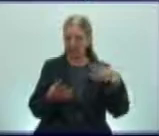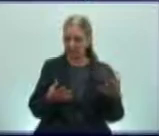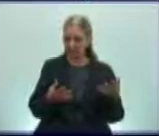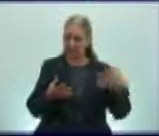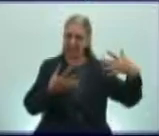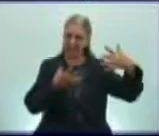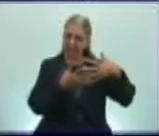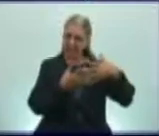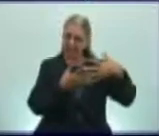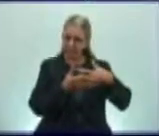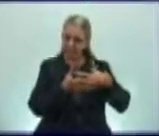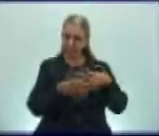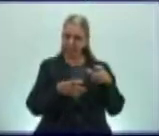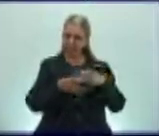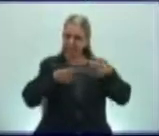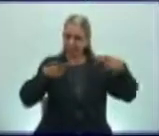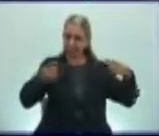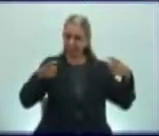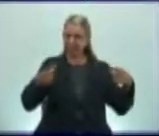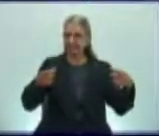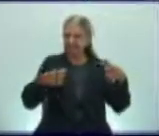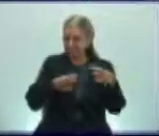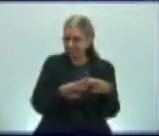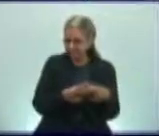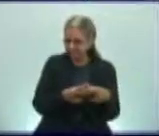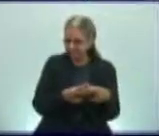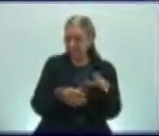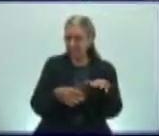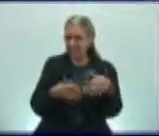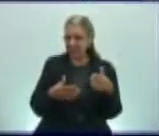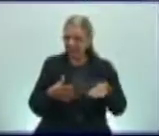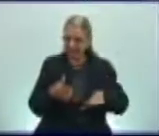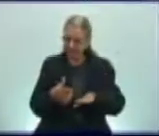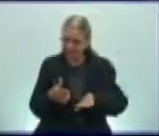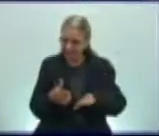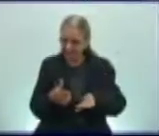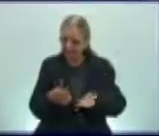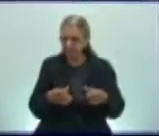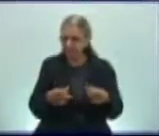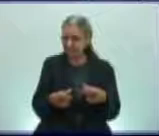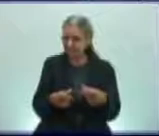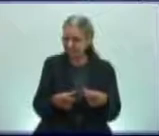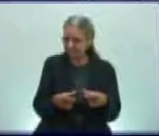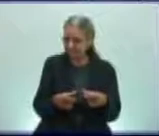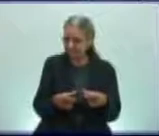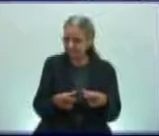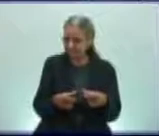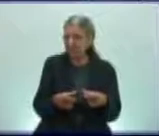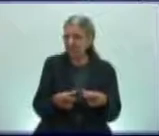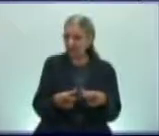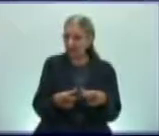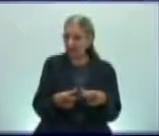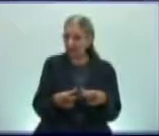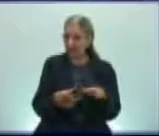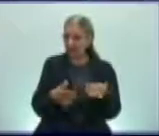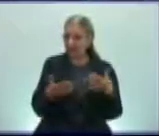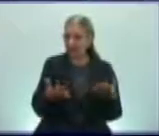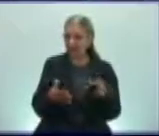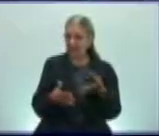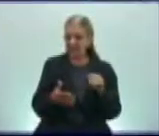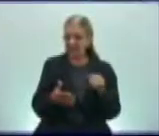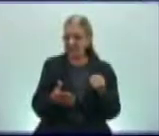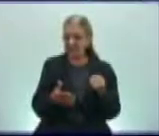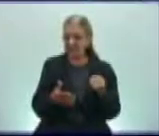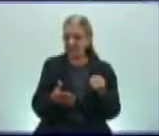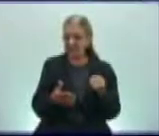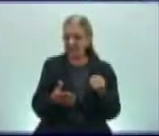del borde superior y la del fondo, la del borde que está en el fondo del plato hondo. Entonces